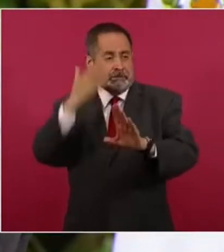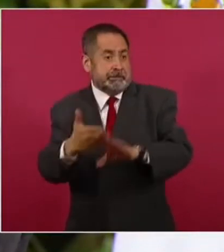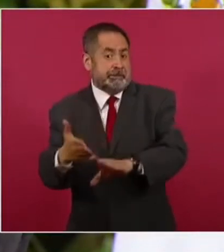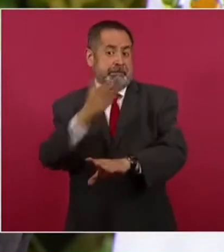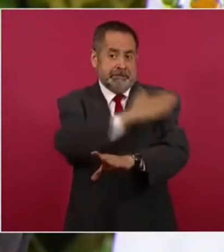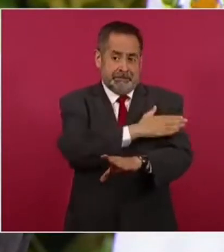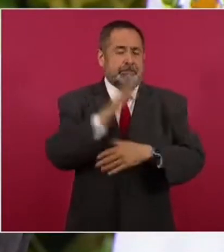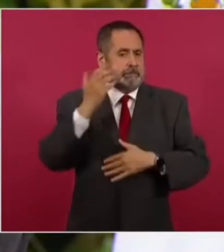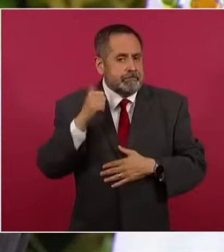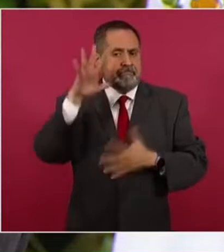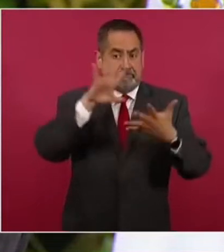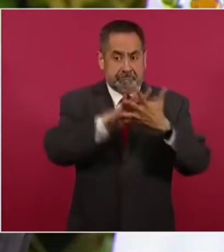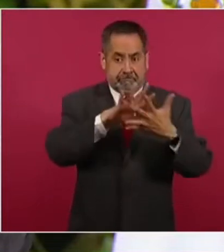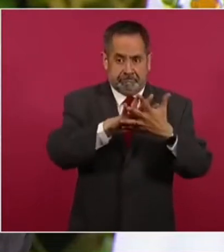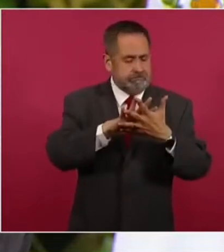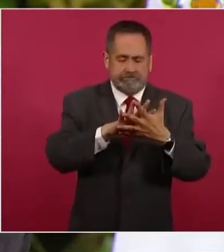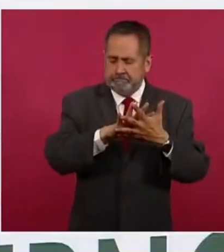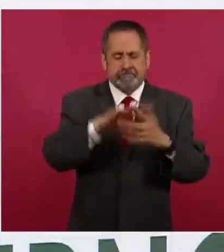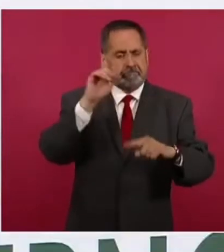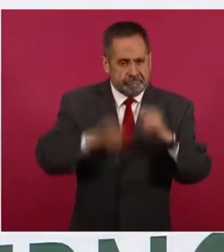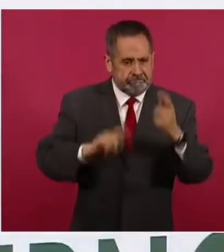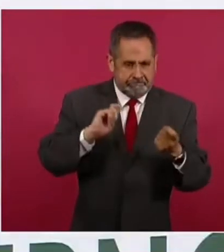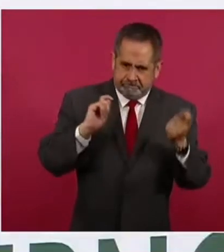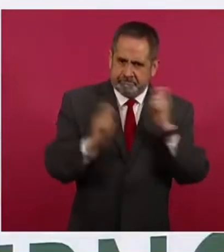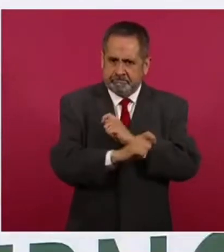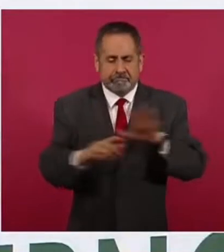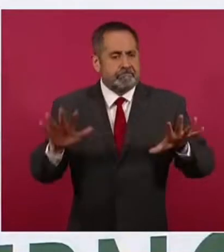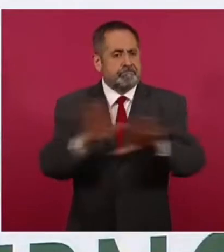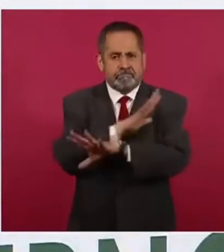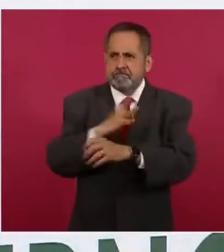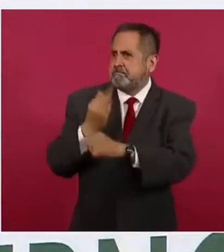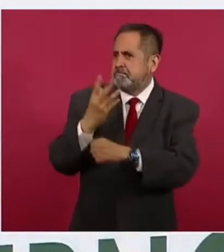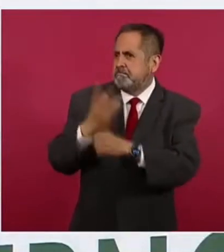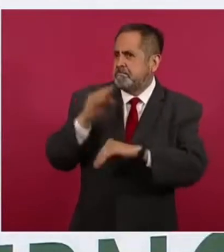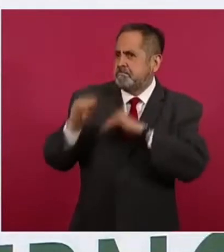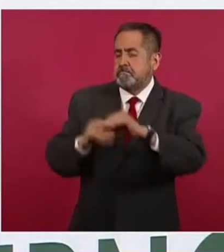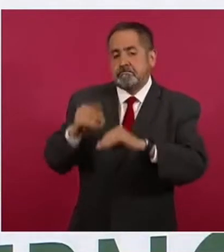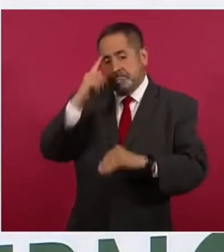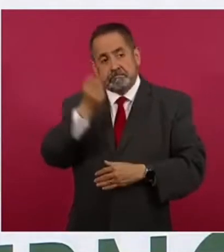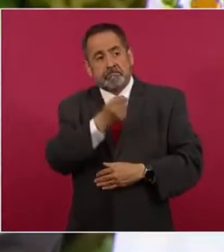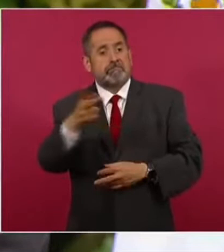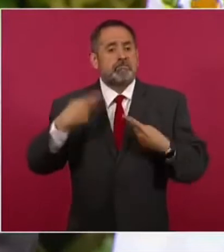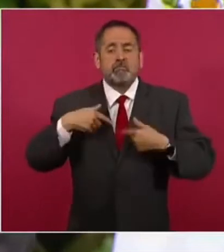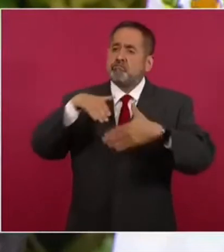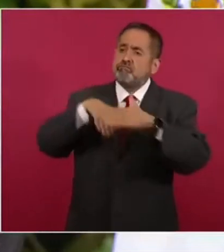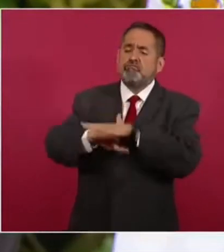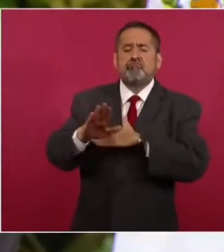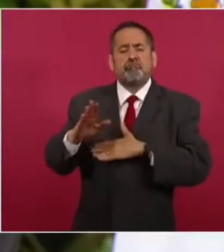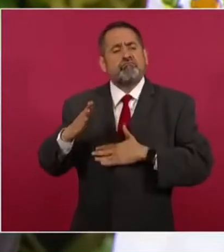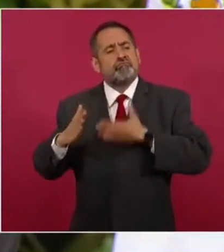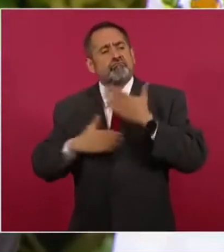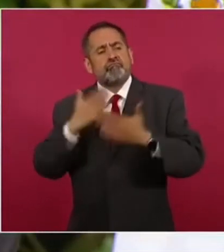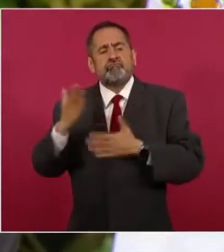ahora va a destinarse al disfrute, a la recreación de